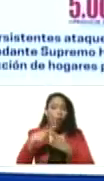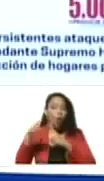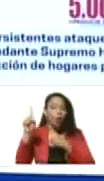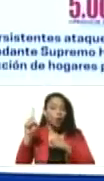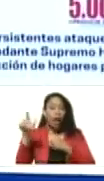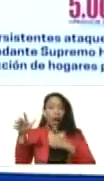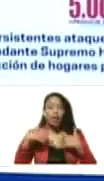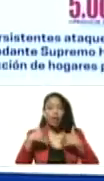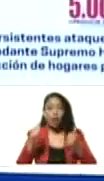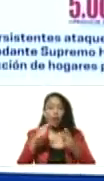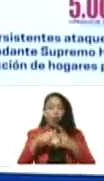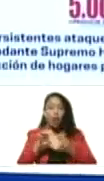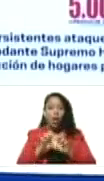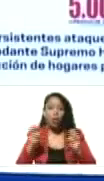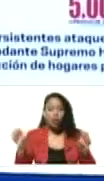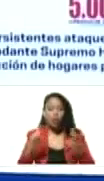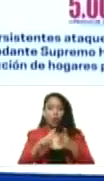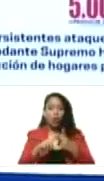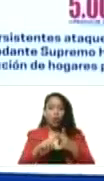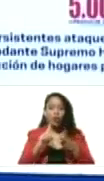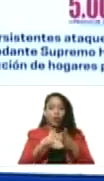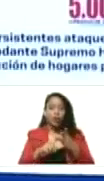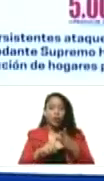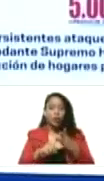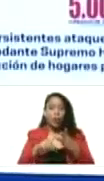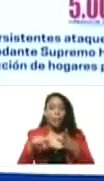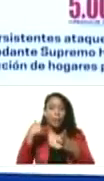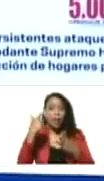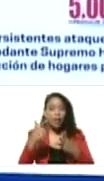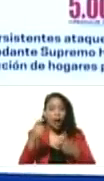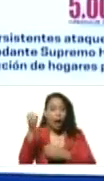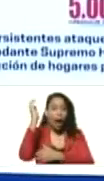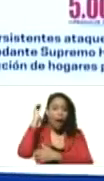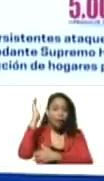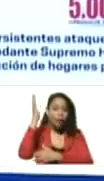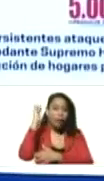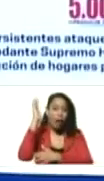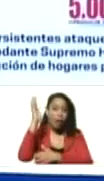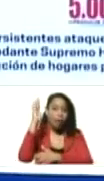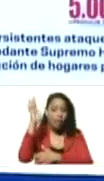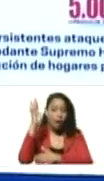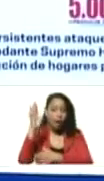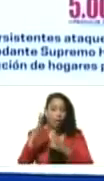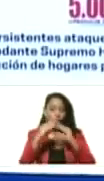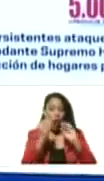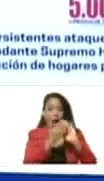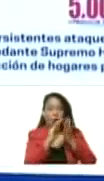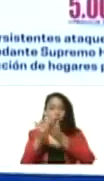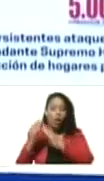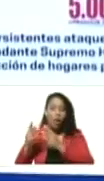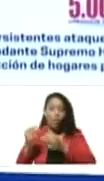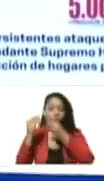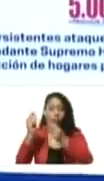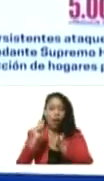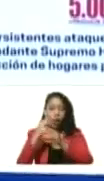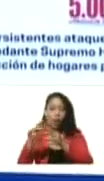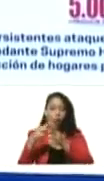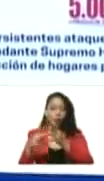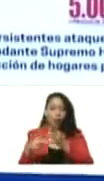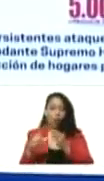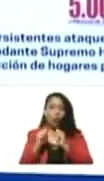la salud, la educación. El día de mañana, presidente, vamos a tener una asamblea con todas las comunas para entregarle inmediatamente sus recursos.